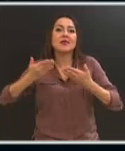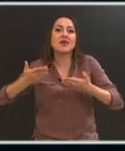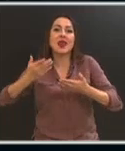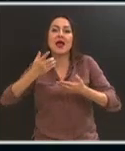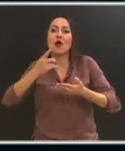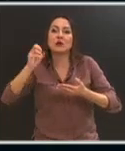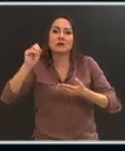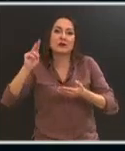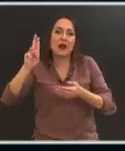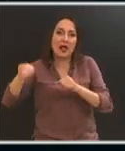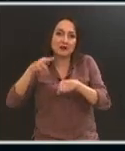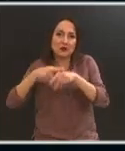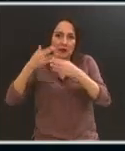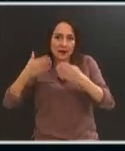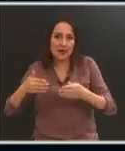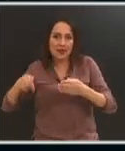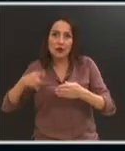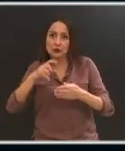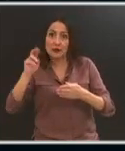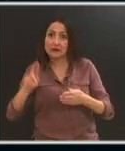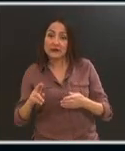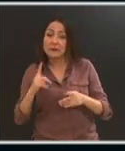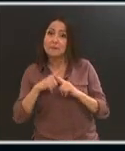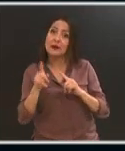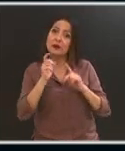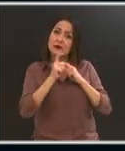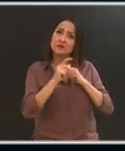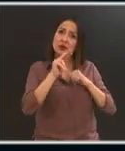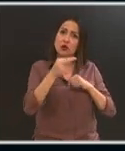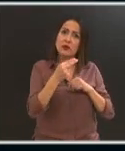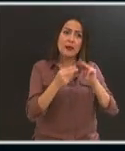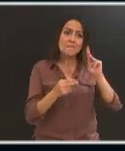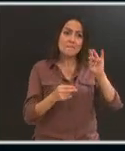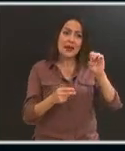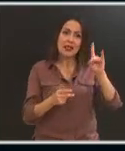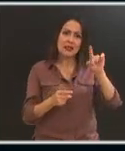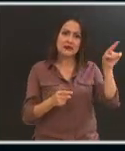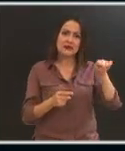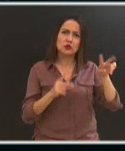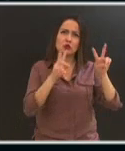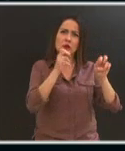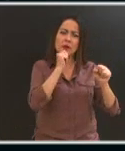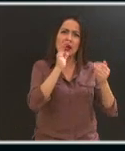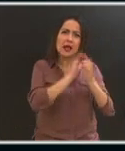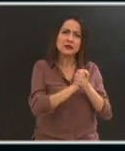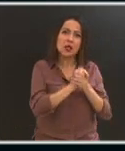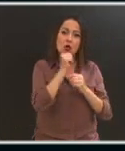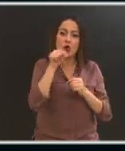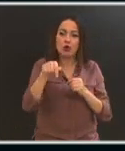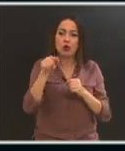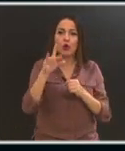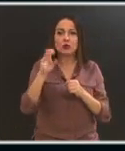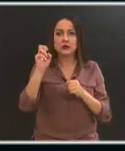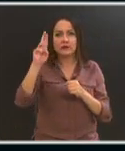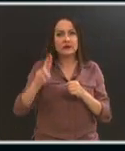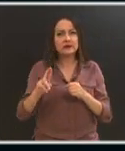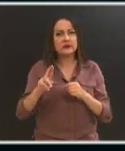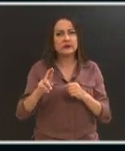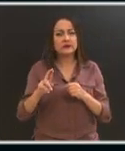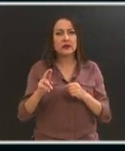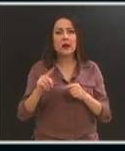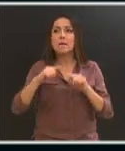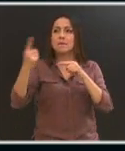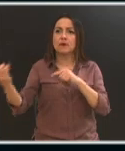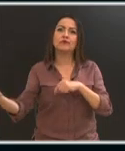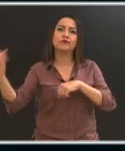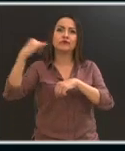diera. Según investigó Extra Noticias, en el tiempo en que Meléndez supuestamente estuvo casado con la costarricense, salió y regresó